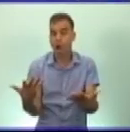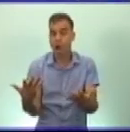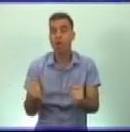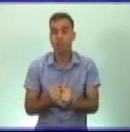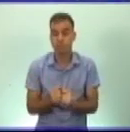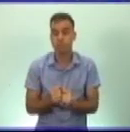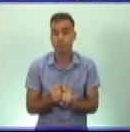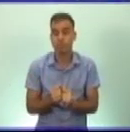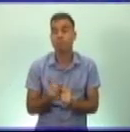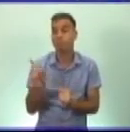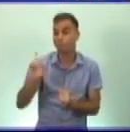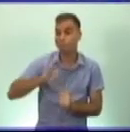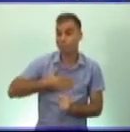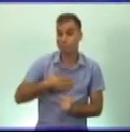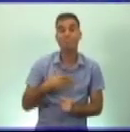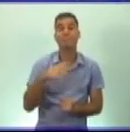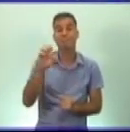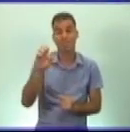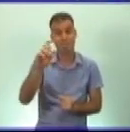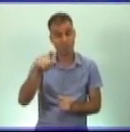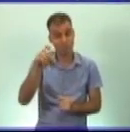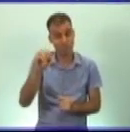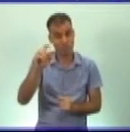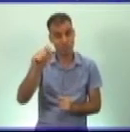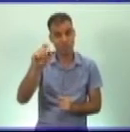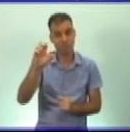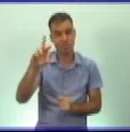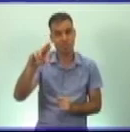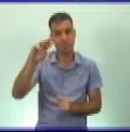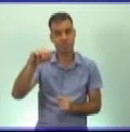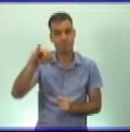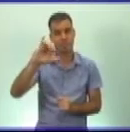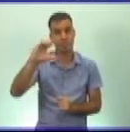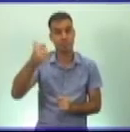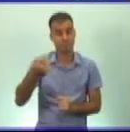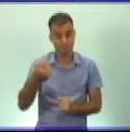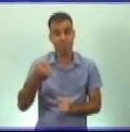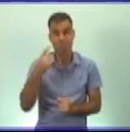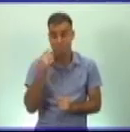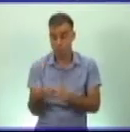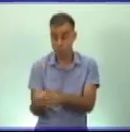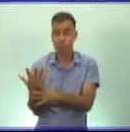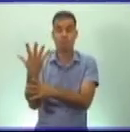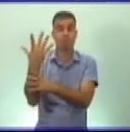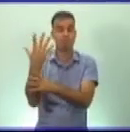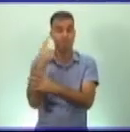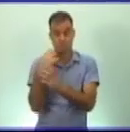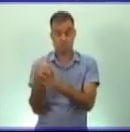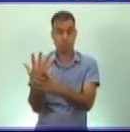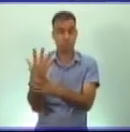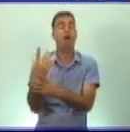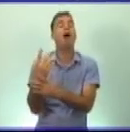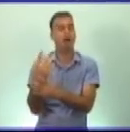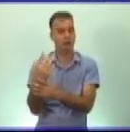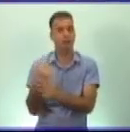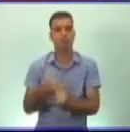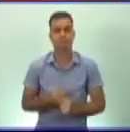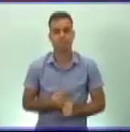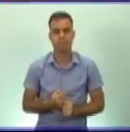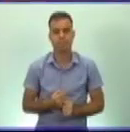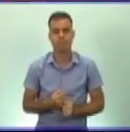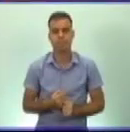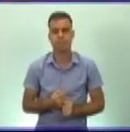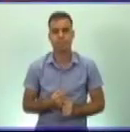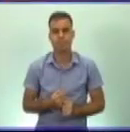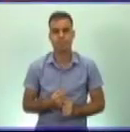es una reacción exotérmica. Recuerden que el delta H es el que me da esa variación de energía. Pero, como ustedes conocen, también las